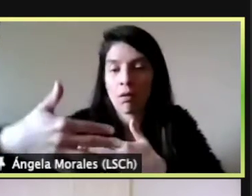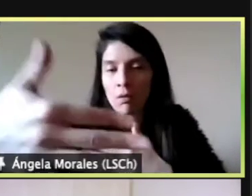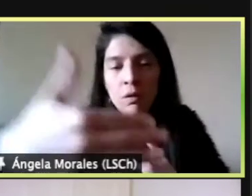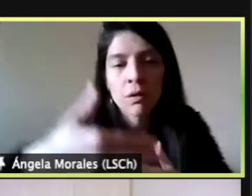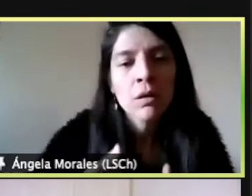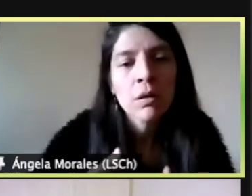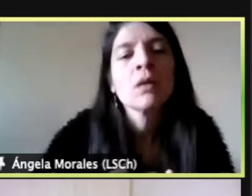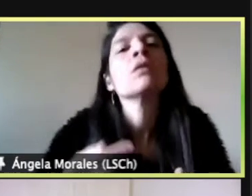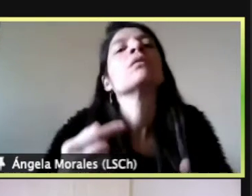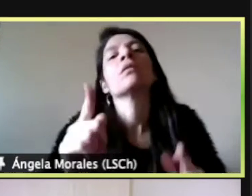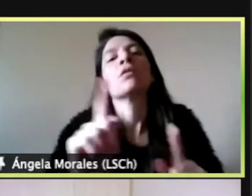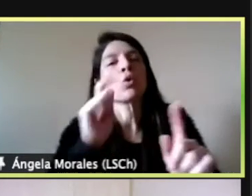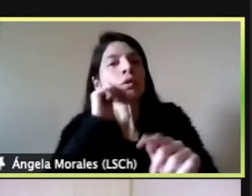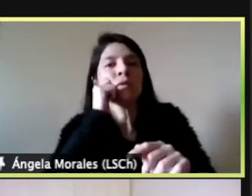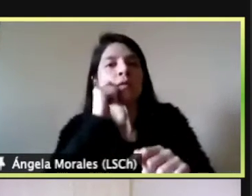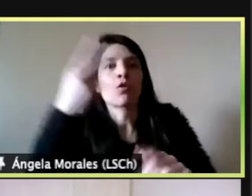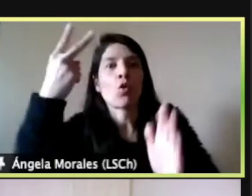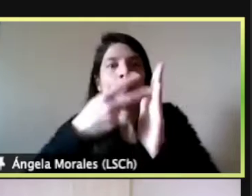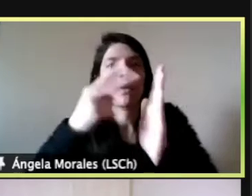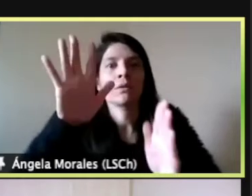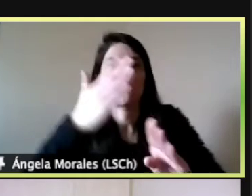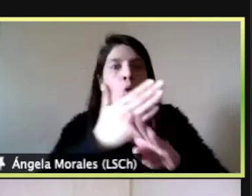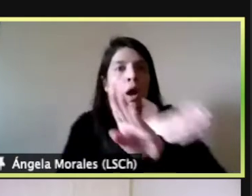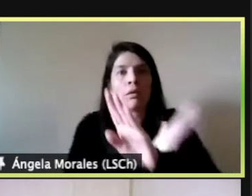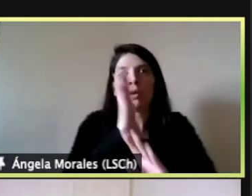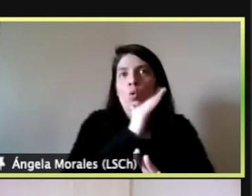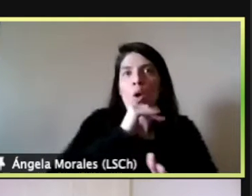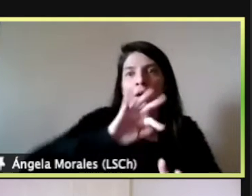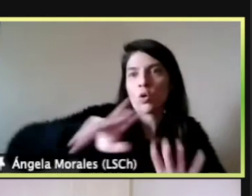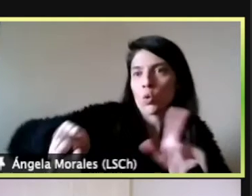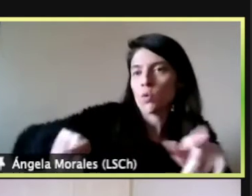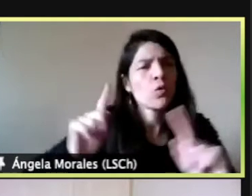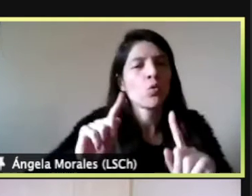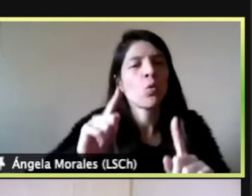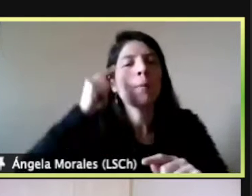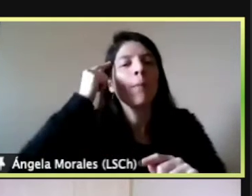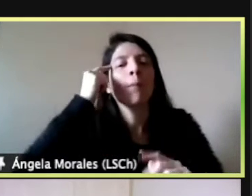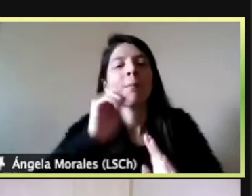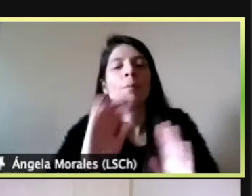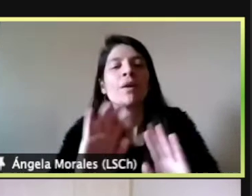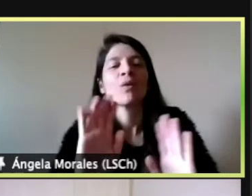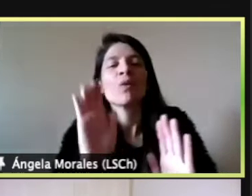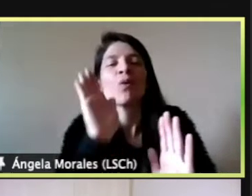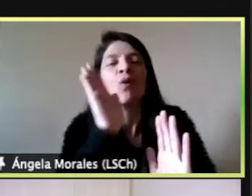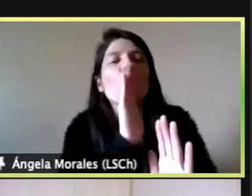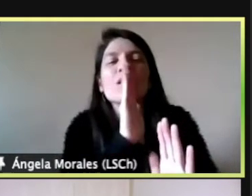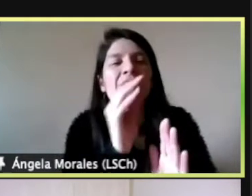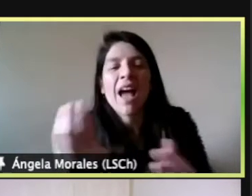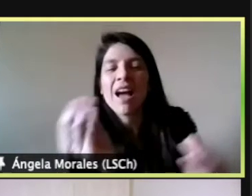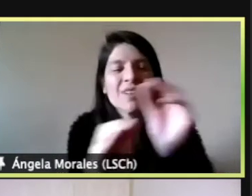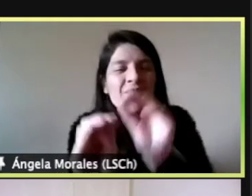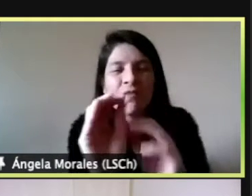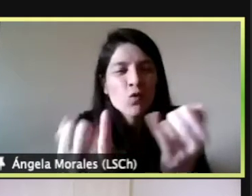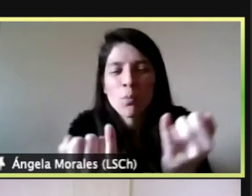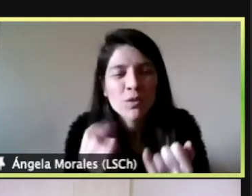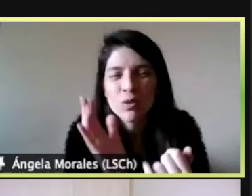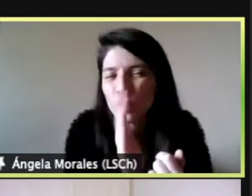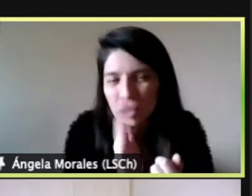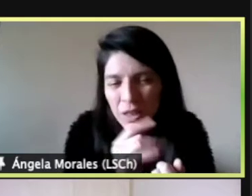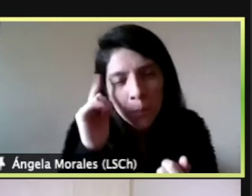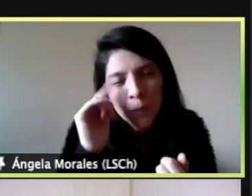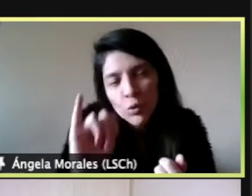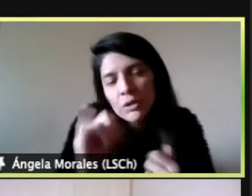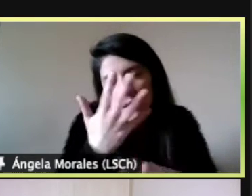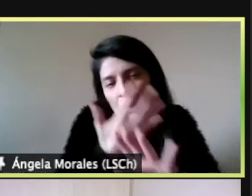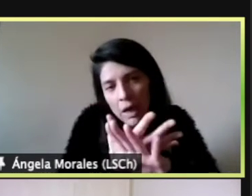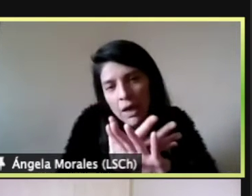que no están registrados. Ya, eso hay que tener en cuenta de cómo funciona. Uno los puede buscar, los puede filtrar y